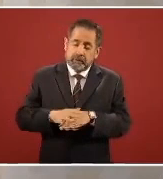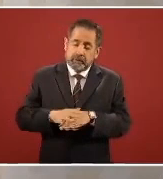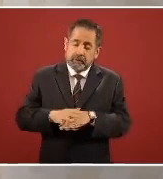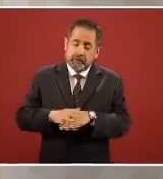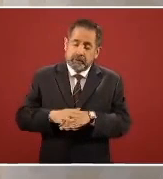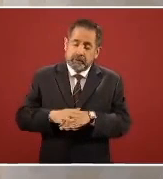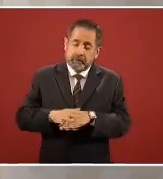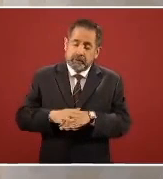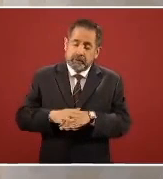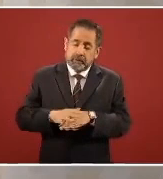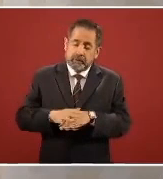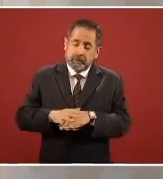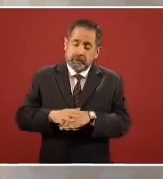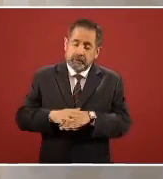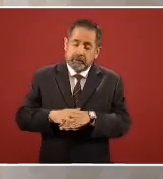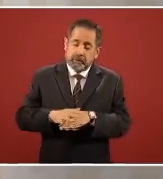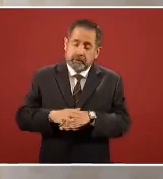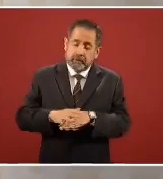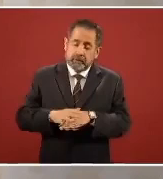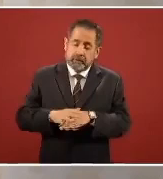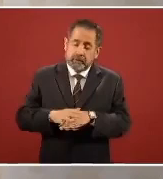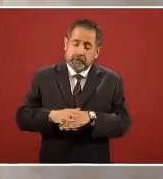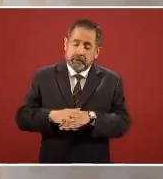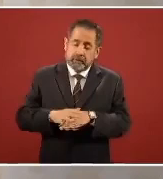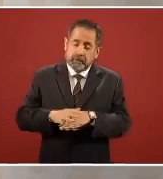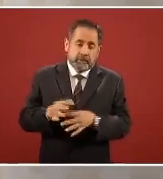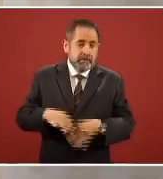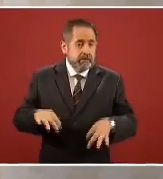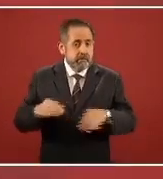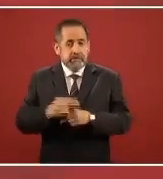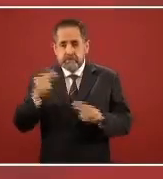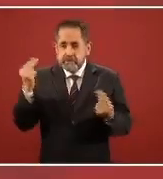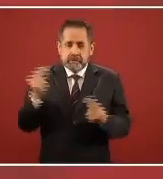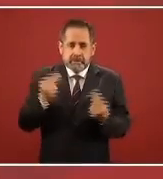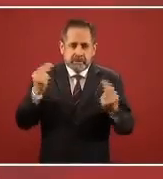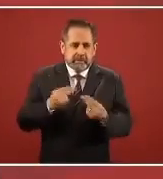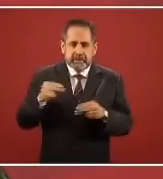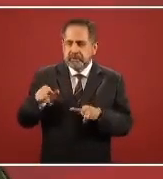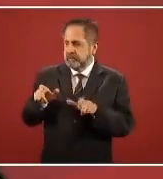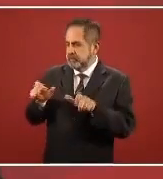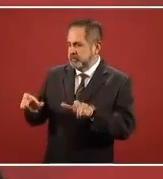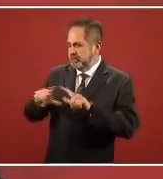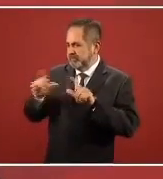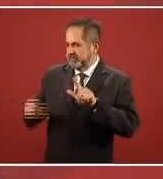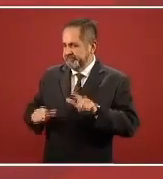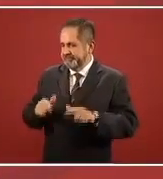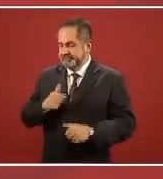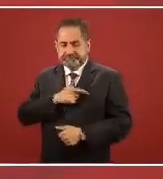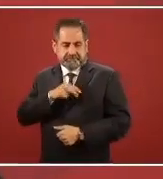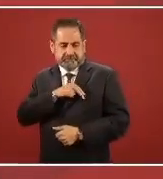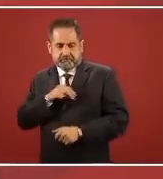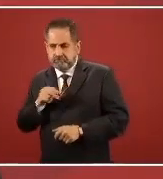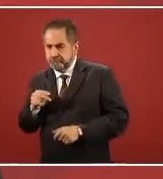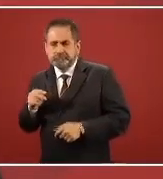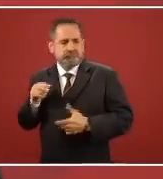states had a priority, a necessity. Que la Guardia, una vez